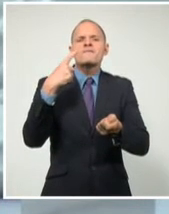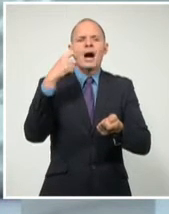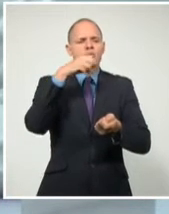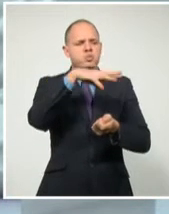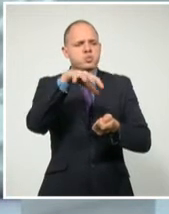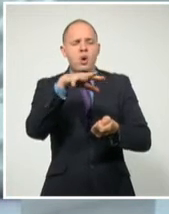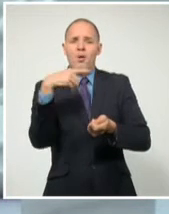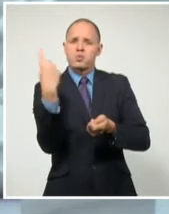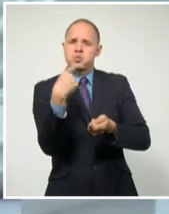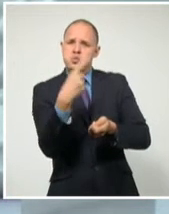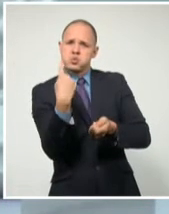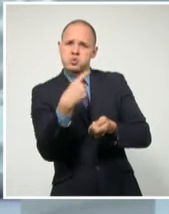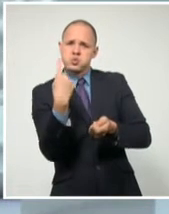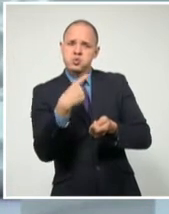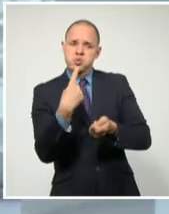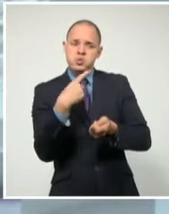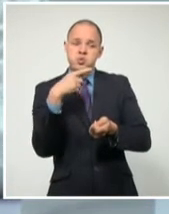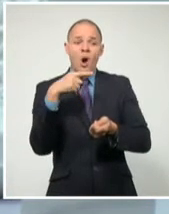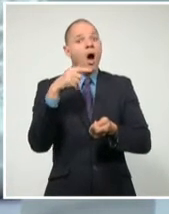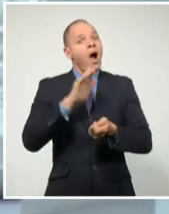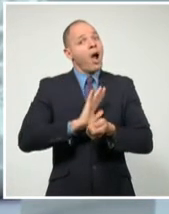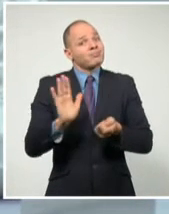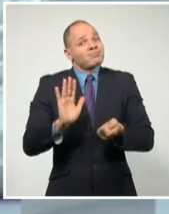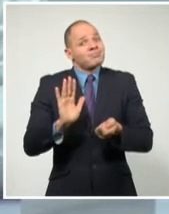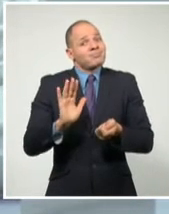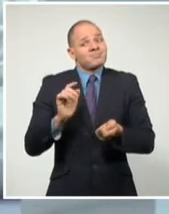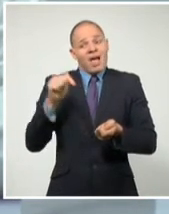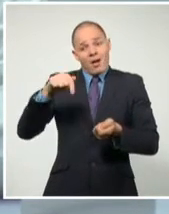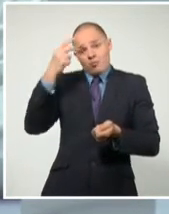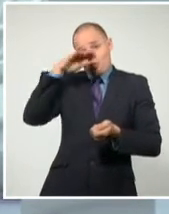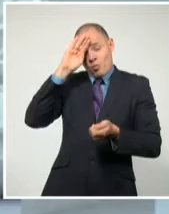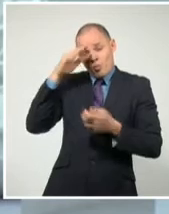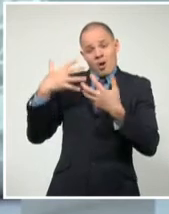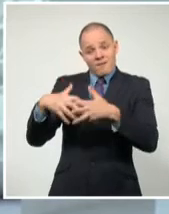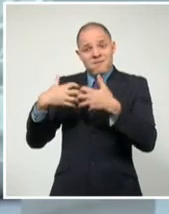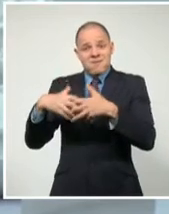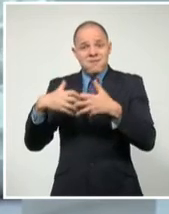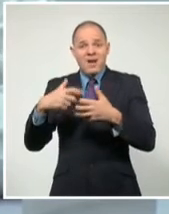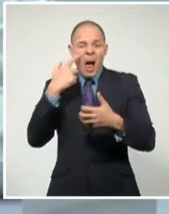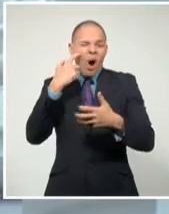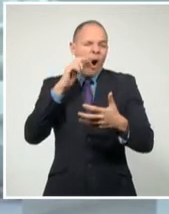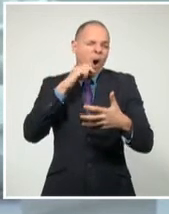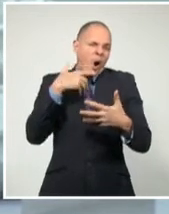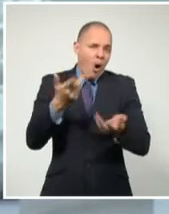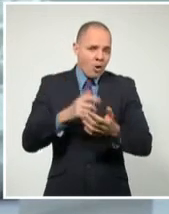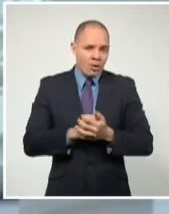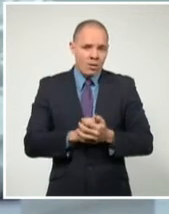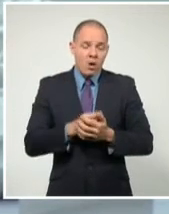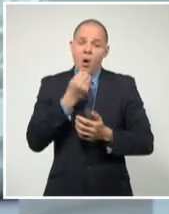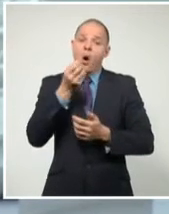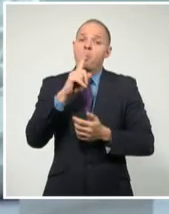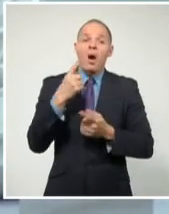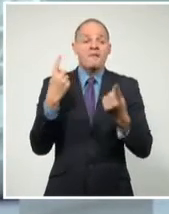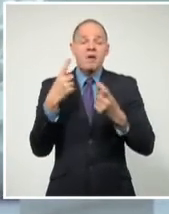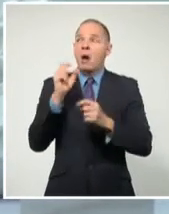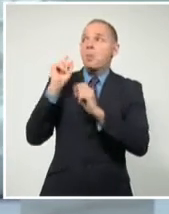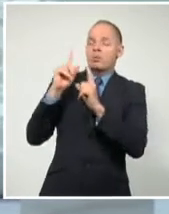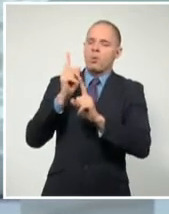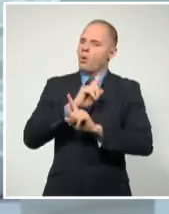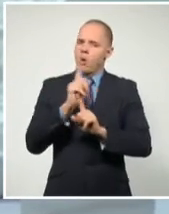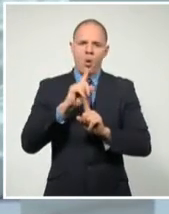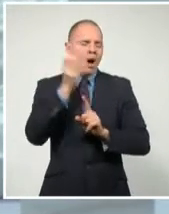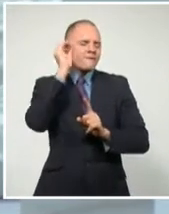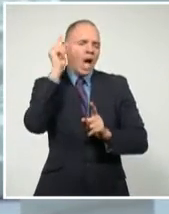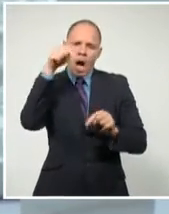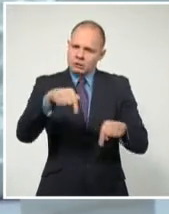tiene en cuáles puede producir sistemas de riego. ¿Qué financiamientos se necesitan? ¿De dónde los vamos a sacar? Y la industria